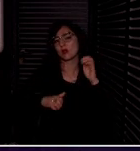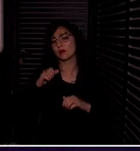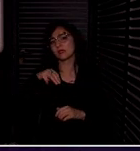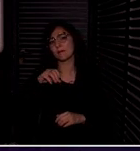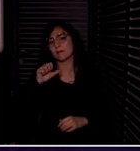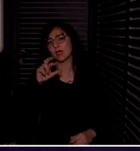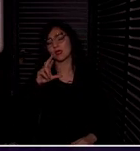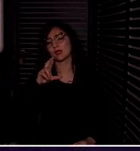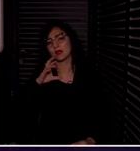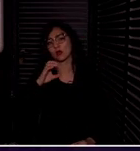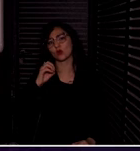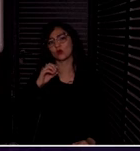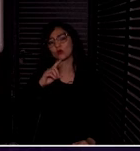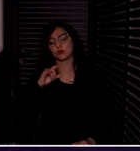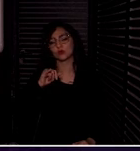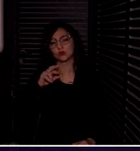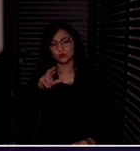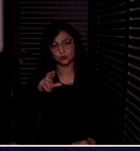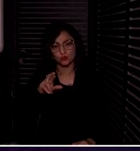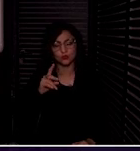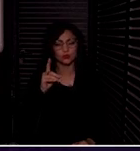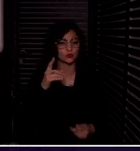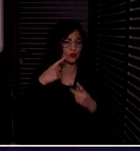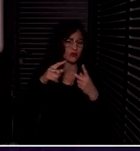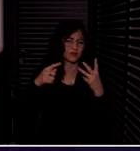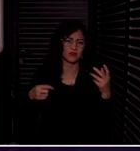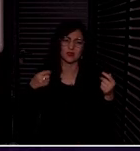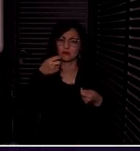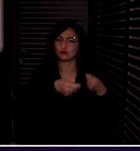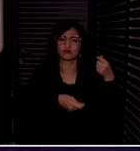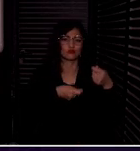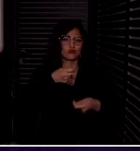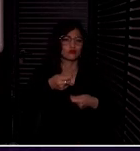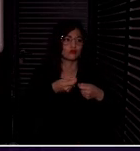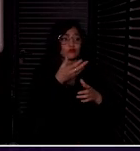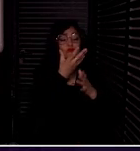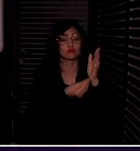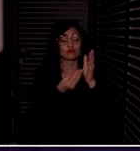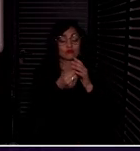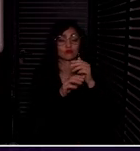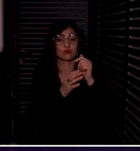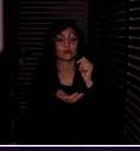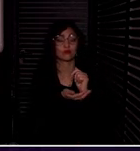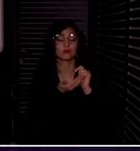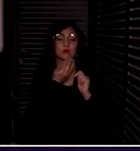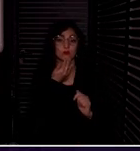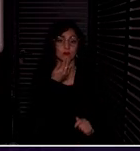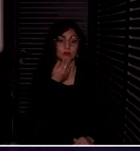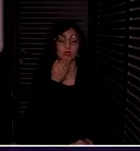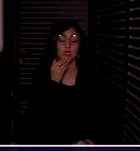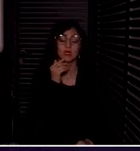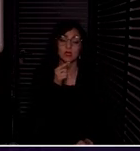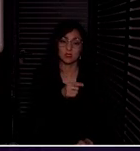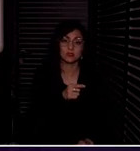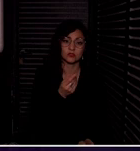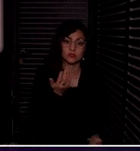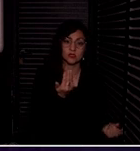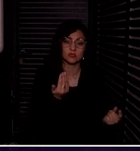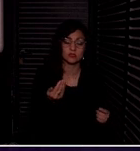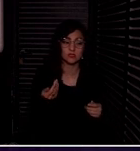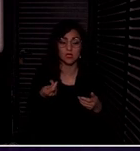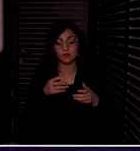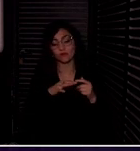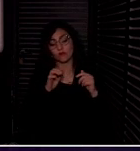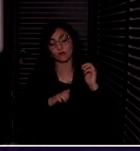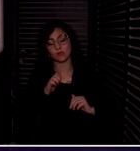espacios, establecer cooperación. Y esa cooperación sur-sur también habría que señalarla como una cooperación entre operadores nacionales